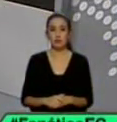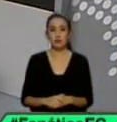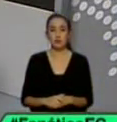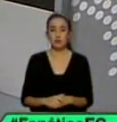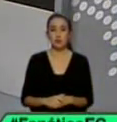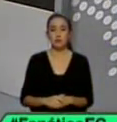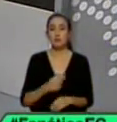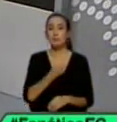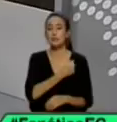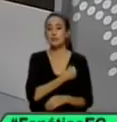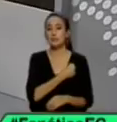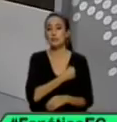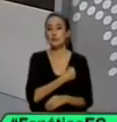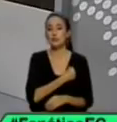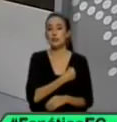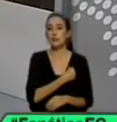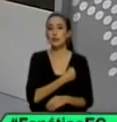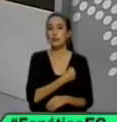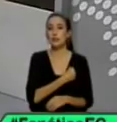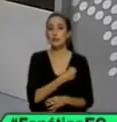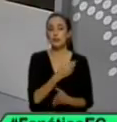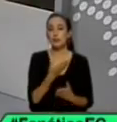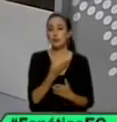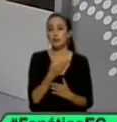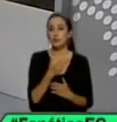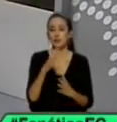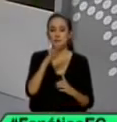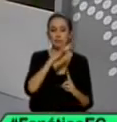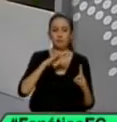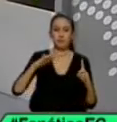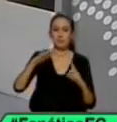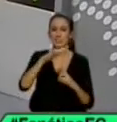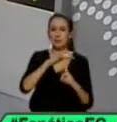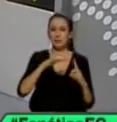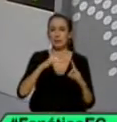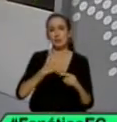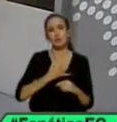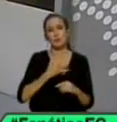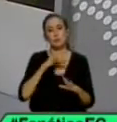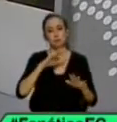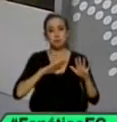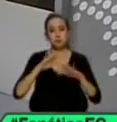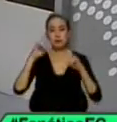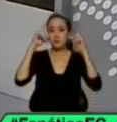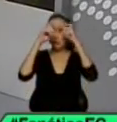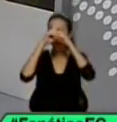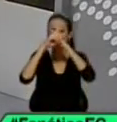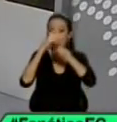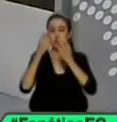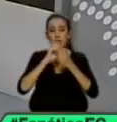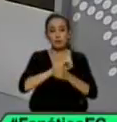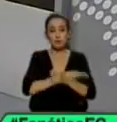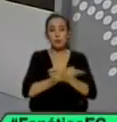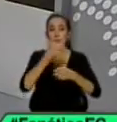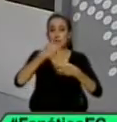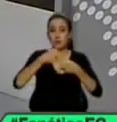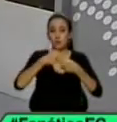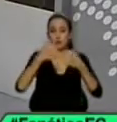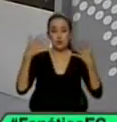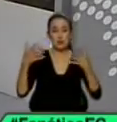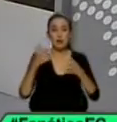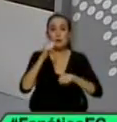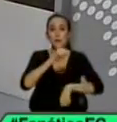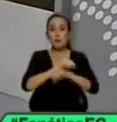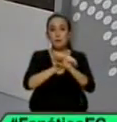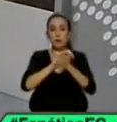Y en Liga Deportiva Universitaria de Quito hay un ambiente tenso y esto va más allá del ámbito futbolístico, del Campeonato Ecuatoriano de Fútbol y de la